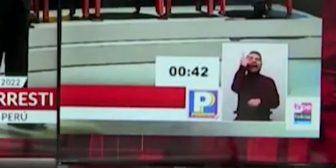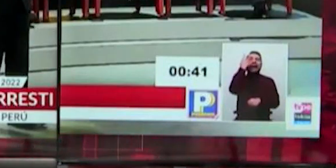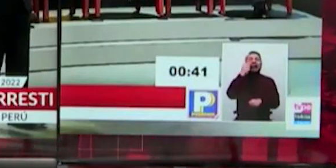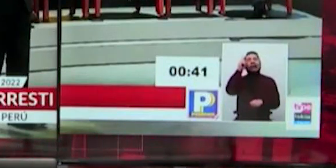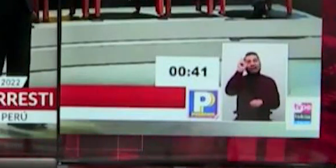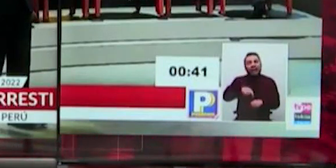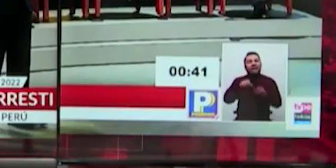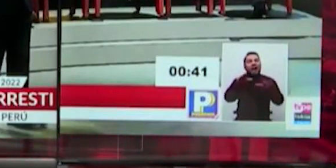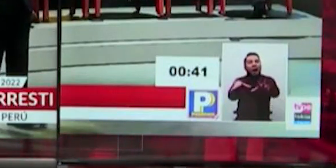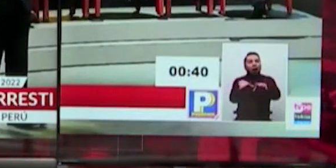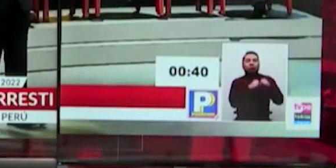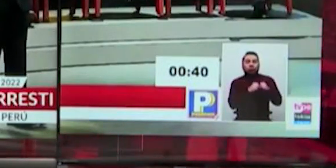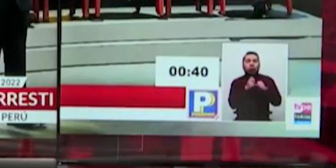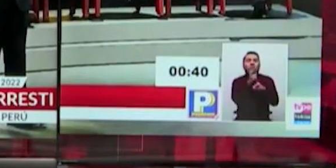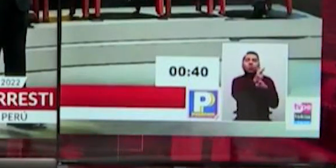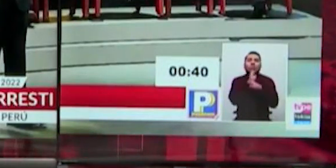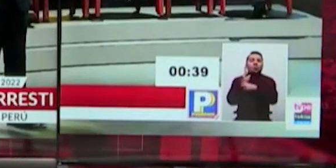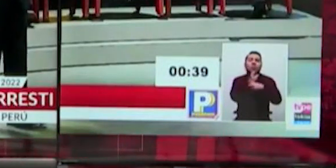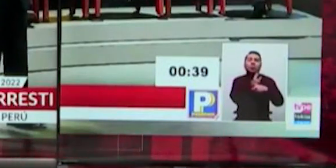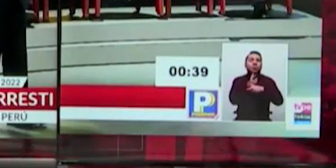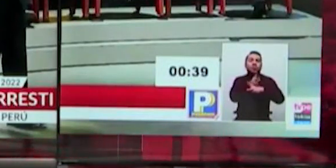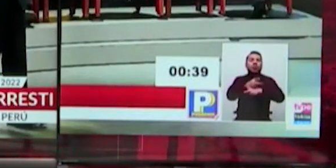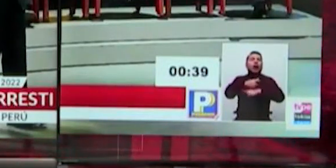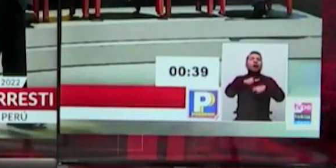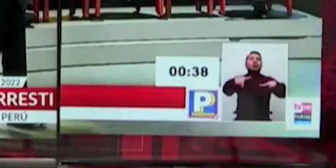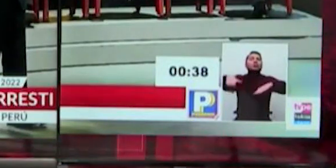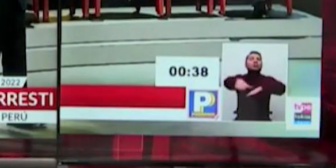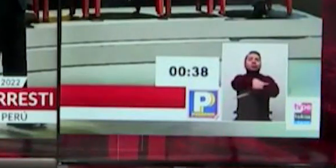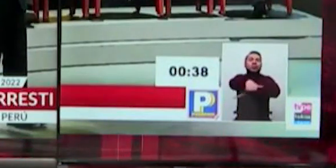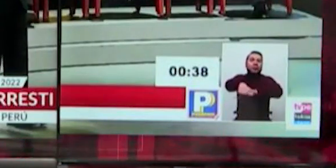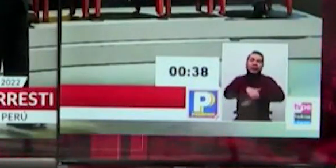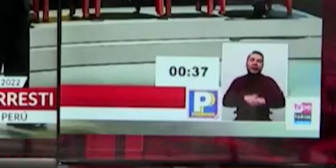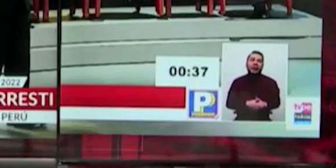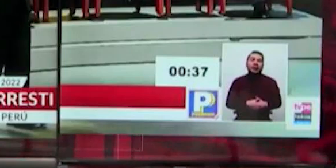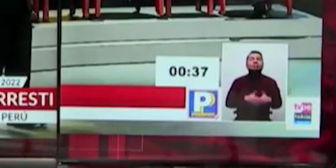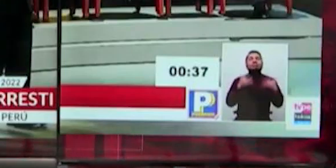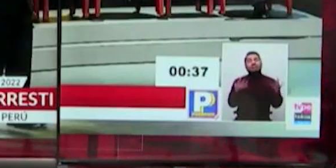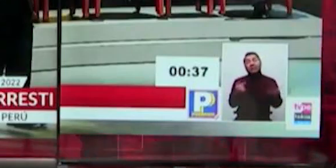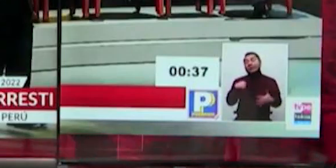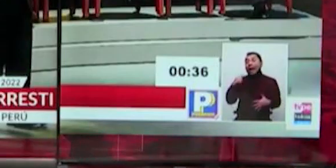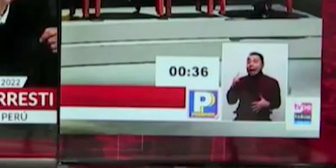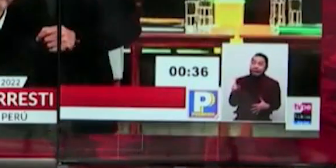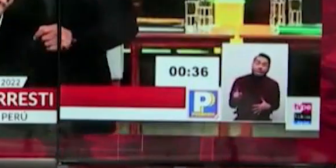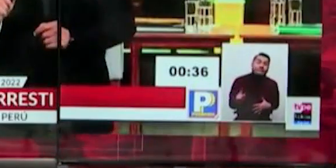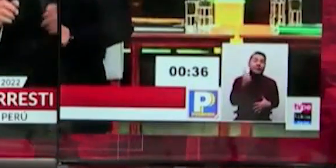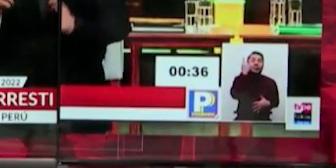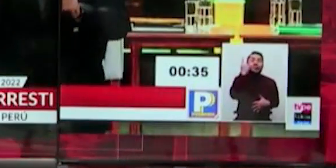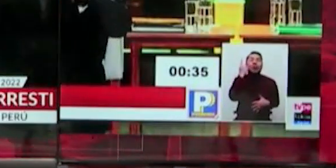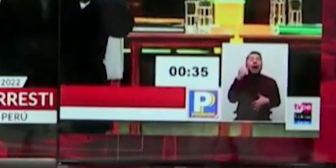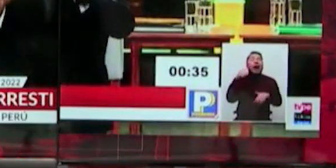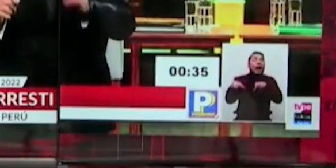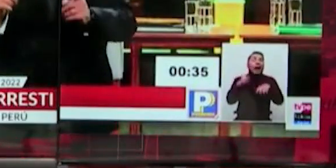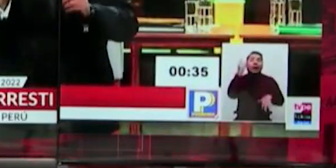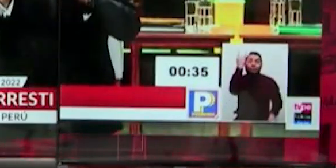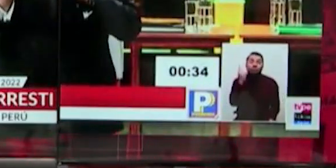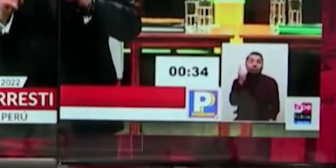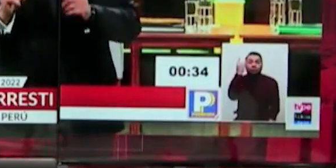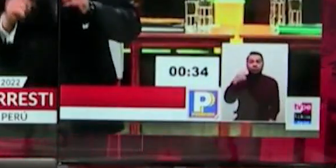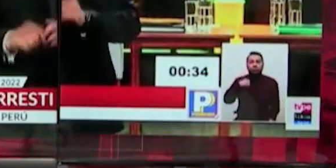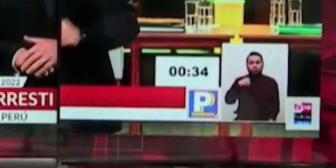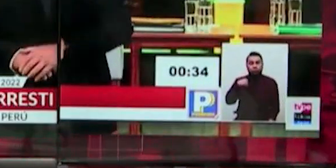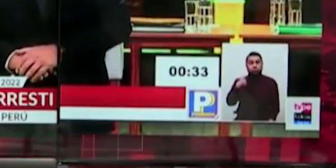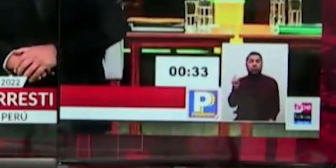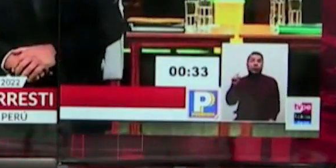ni a nuestro colega, que el nombre se me escape en este momento, lamentablemente. En fin, lo conozco y lo respeto muchísimo. Me ha